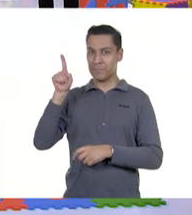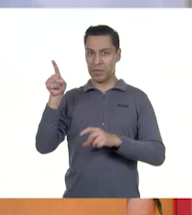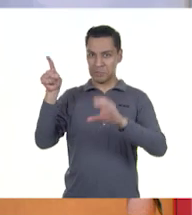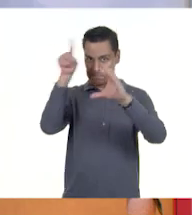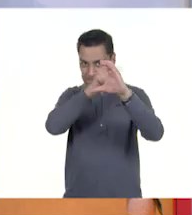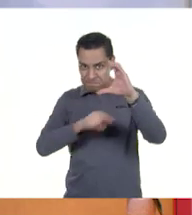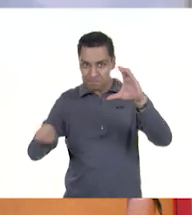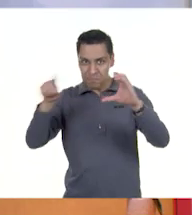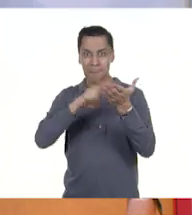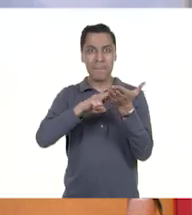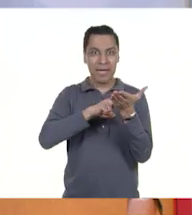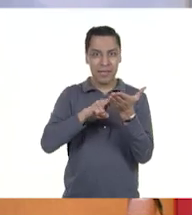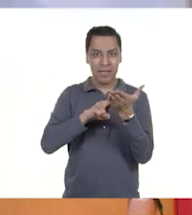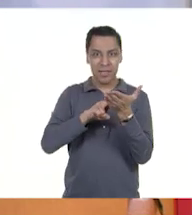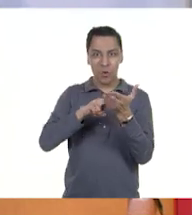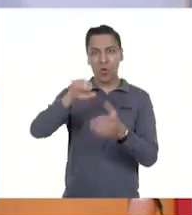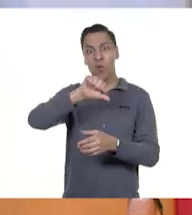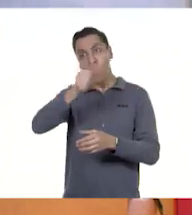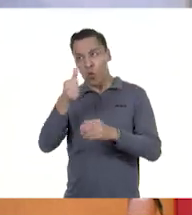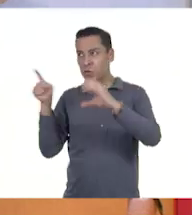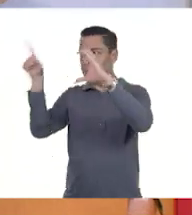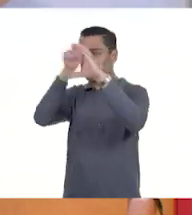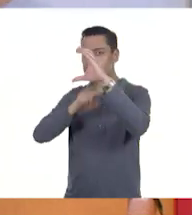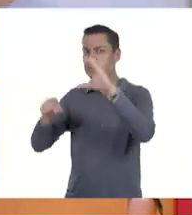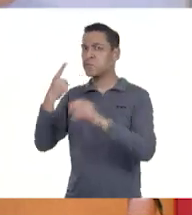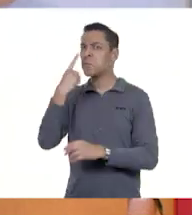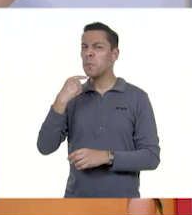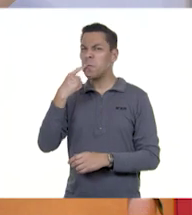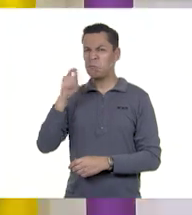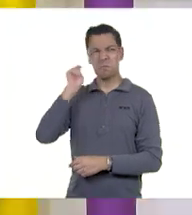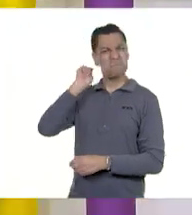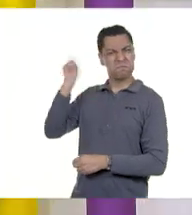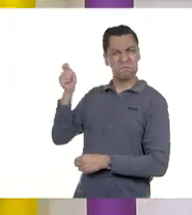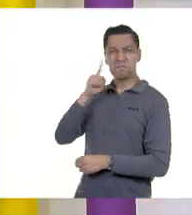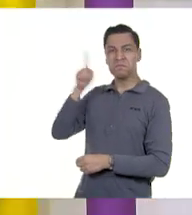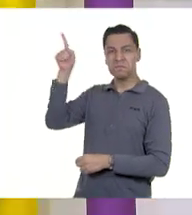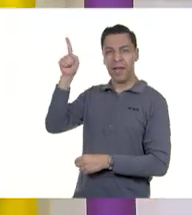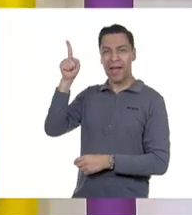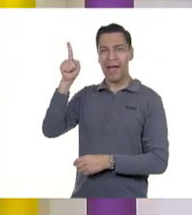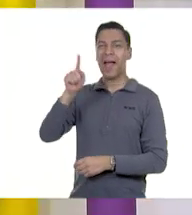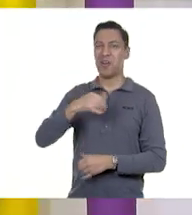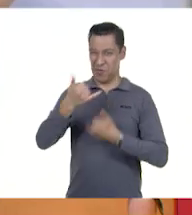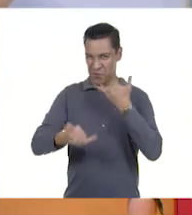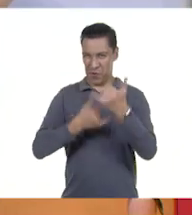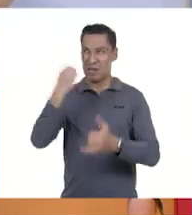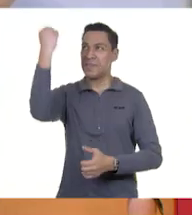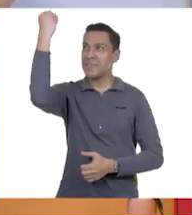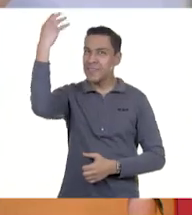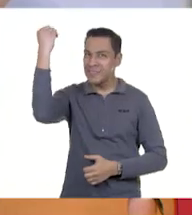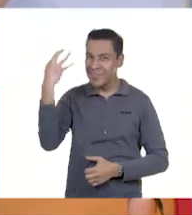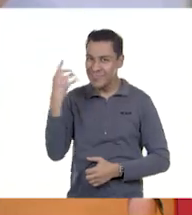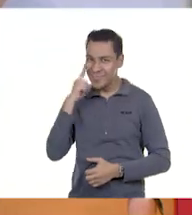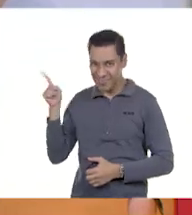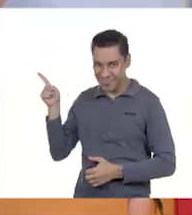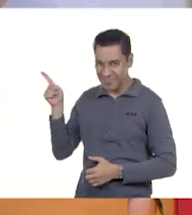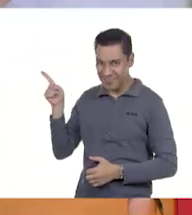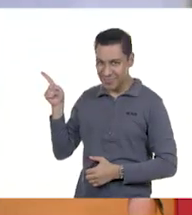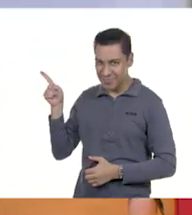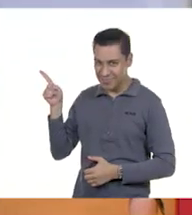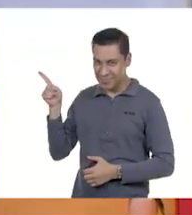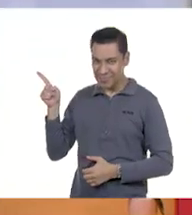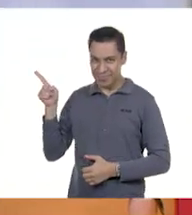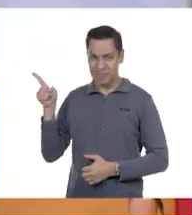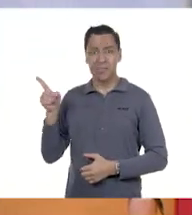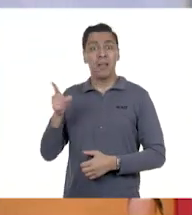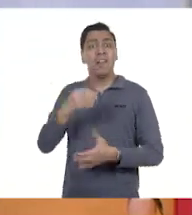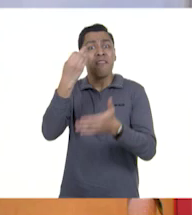uno rojo. Sí. ¿De qué se tratará nuestro juego? Vamos a jugar al semáforo. Ah, al semáforo, puede ser, pero yo no veo el